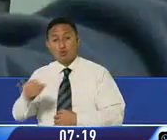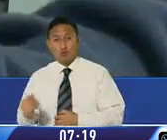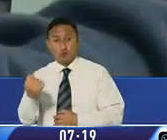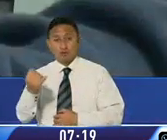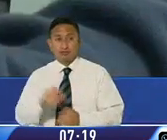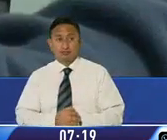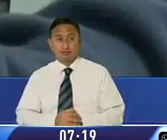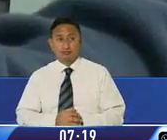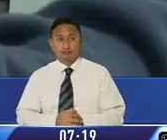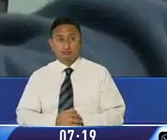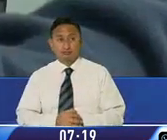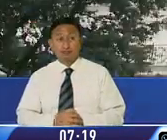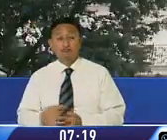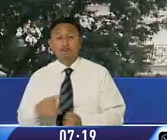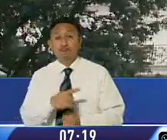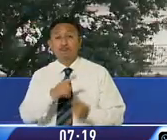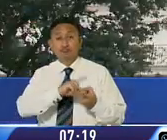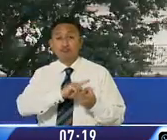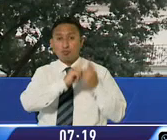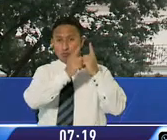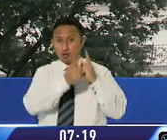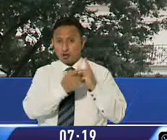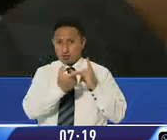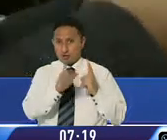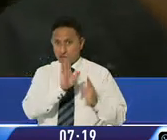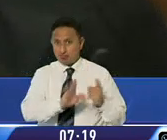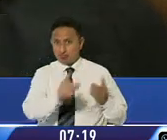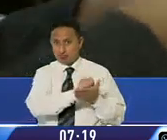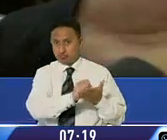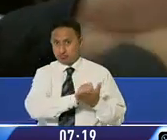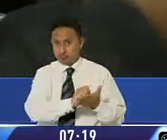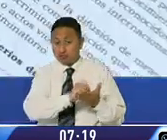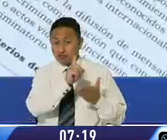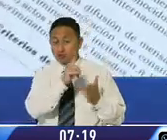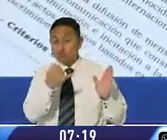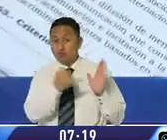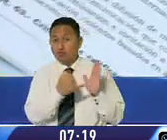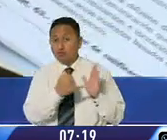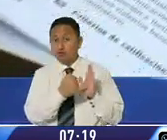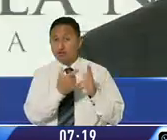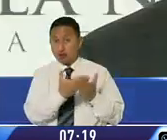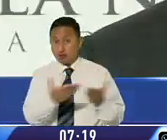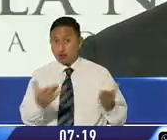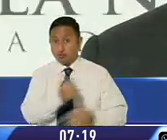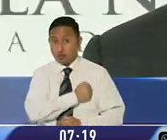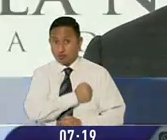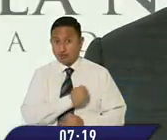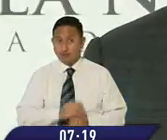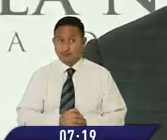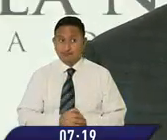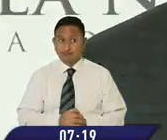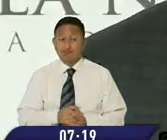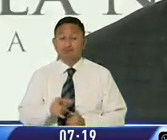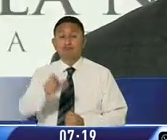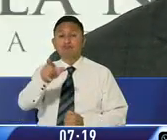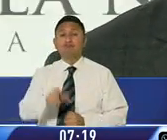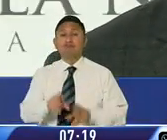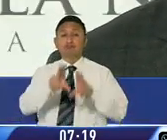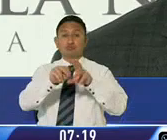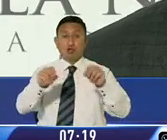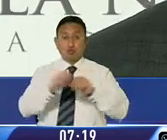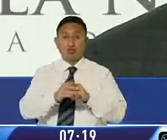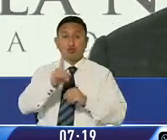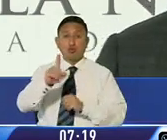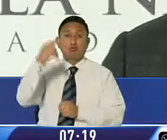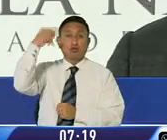jueves. El principal cambio que se registra en el borrador es del impuesto sobre el patrimonio. Para personas naturales sobre $1,000,000